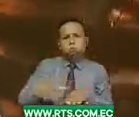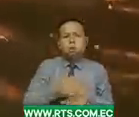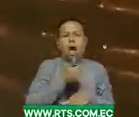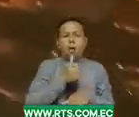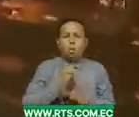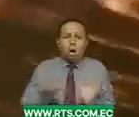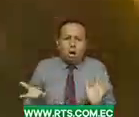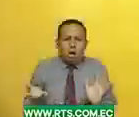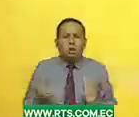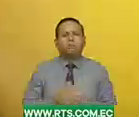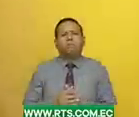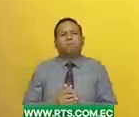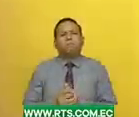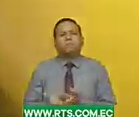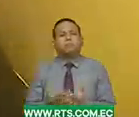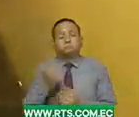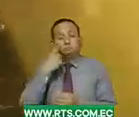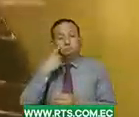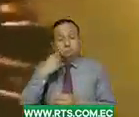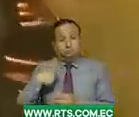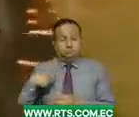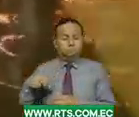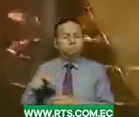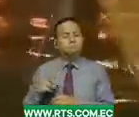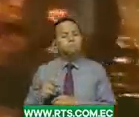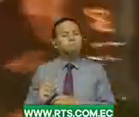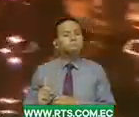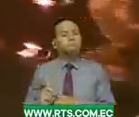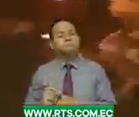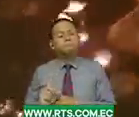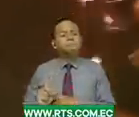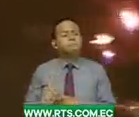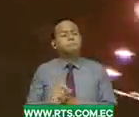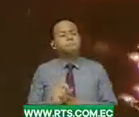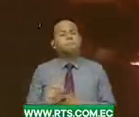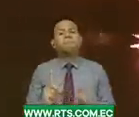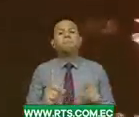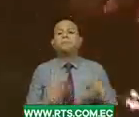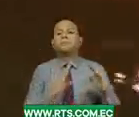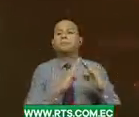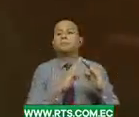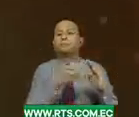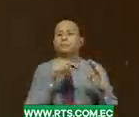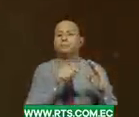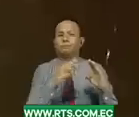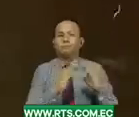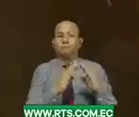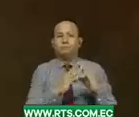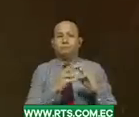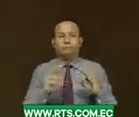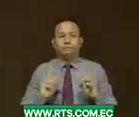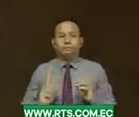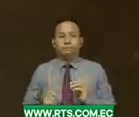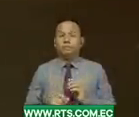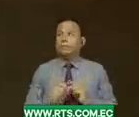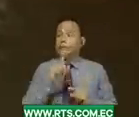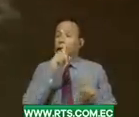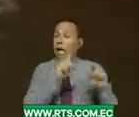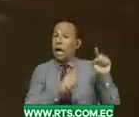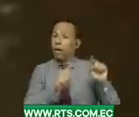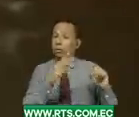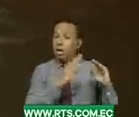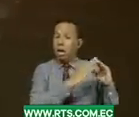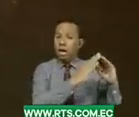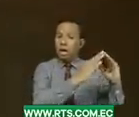hacer el recorrido, vamos a llegar hasta la vivienda. Como ustedes pueden ver, en algunas viviendas